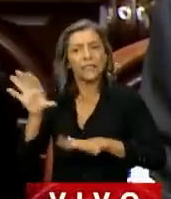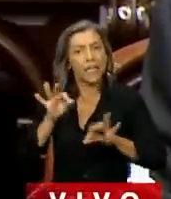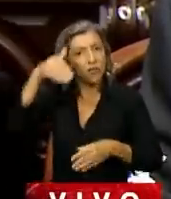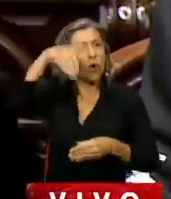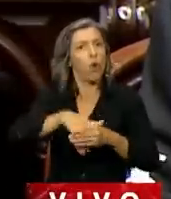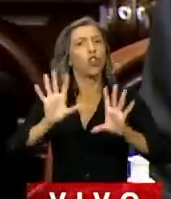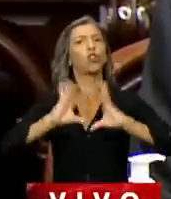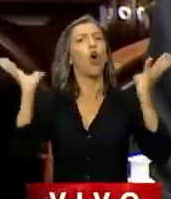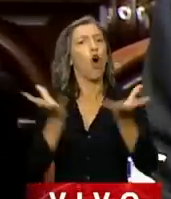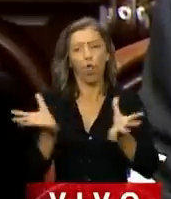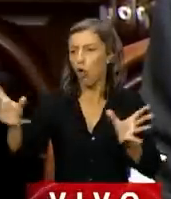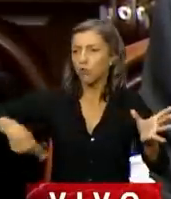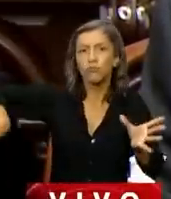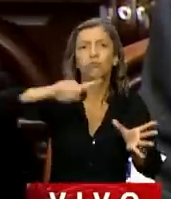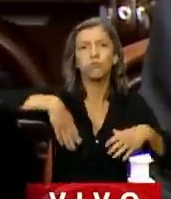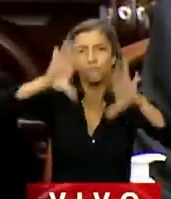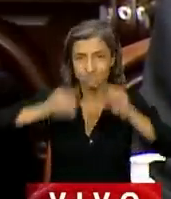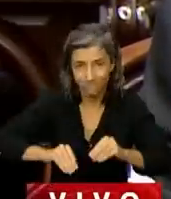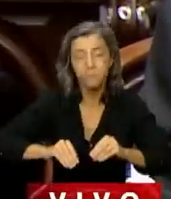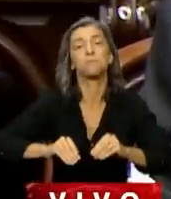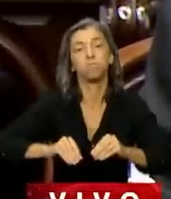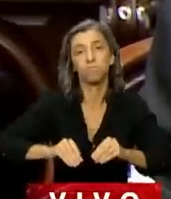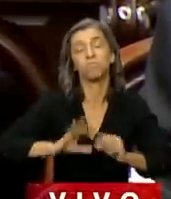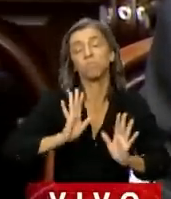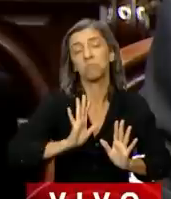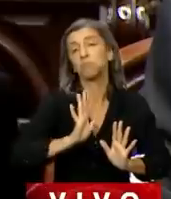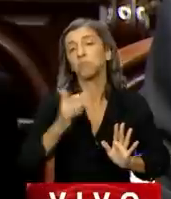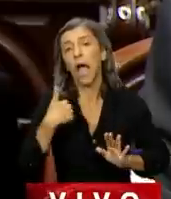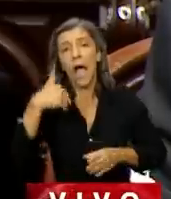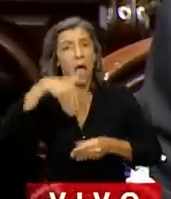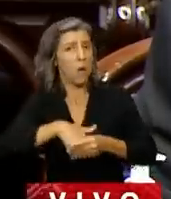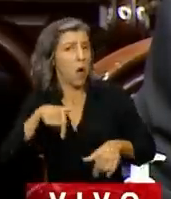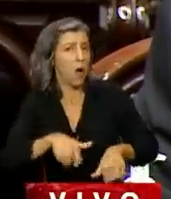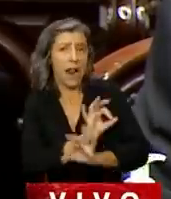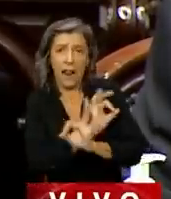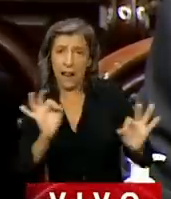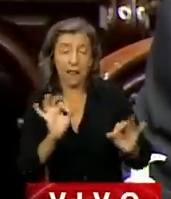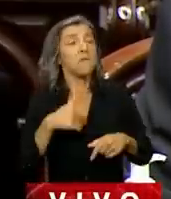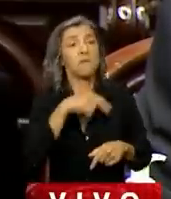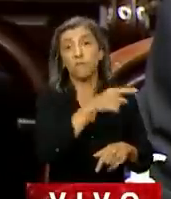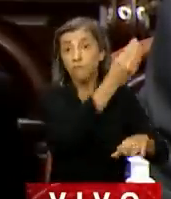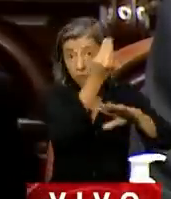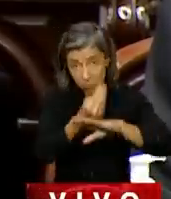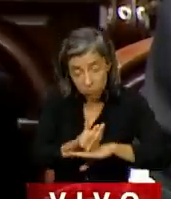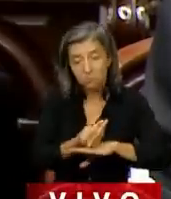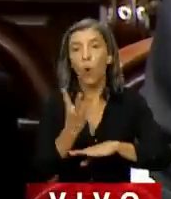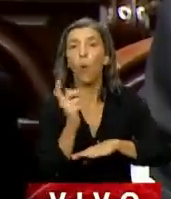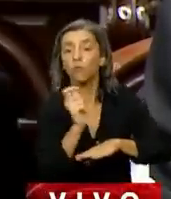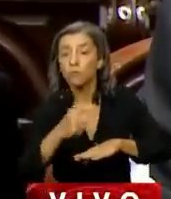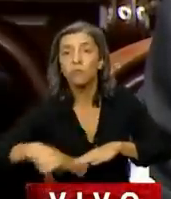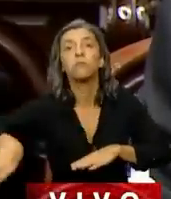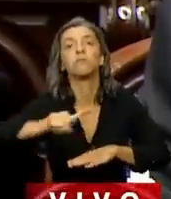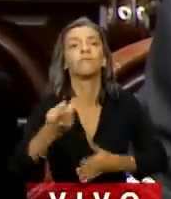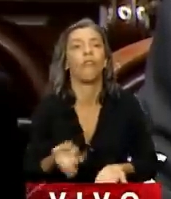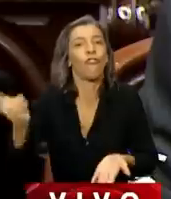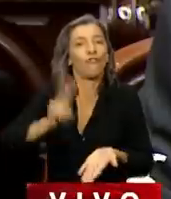diciembre verá si se renueva o si tiene cambios. Pero que se le incorpora un desafío superior